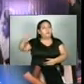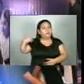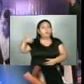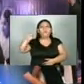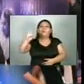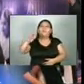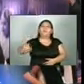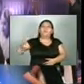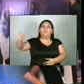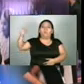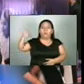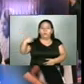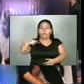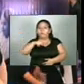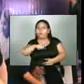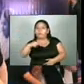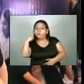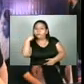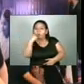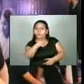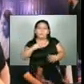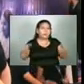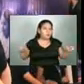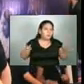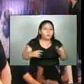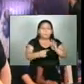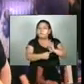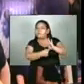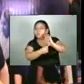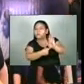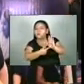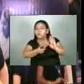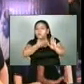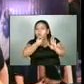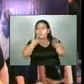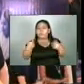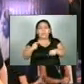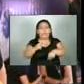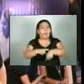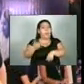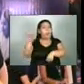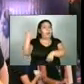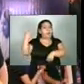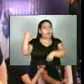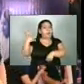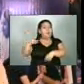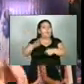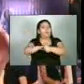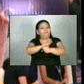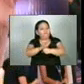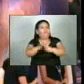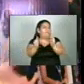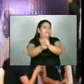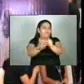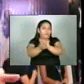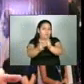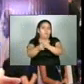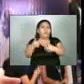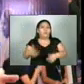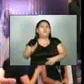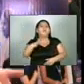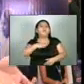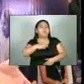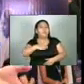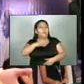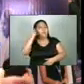Cuando tenemos un set importante de innovaciones que mostrar. Hacía mucho rato no nos reuníamos por la pandemia y todas esas cosas. Y hoy tenemos